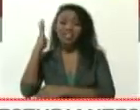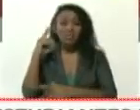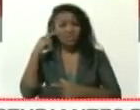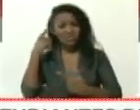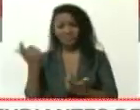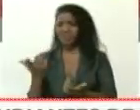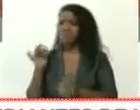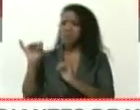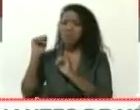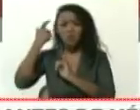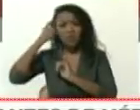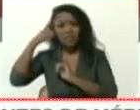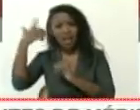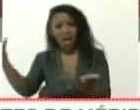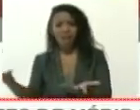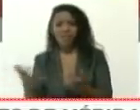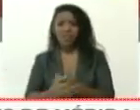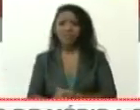era.